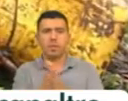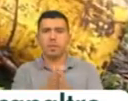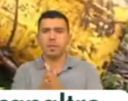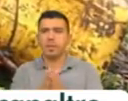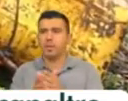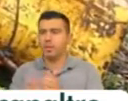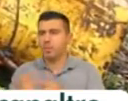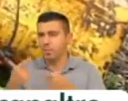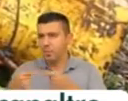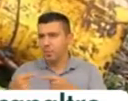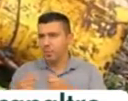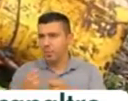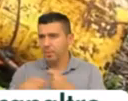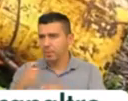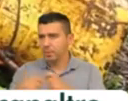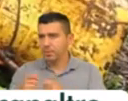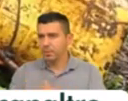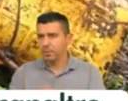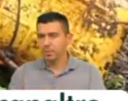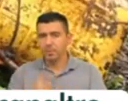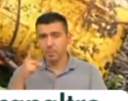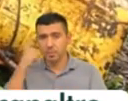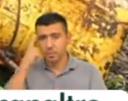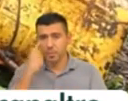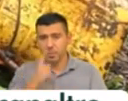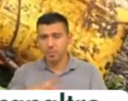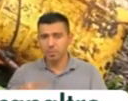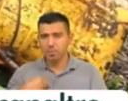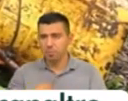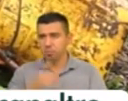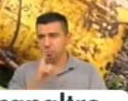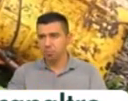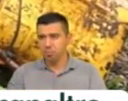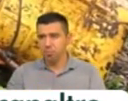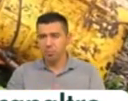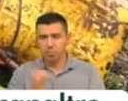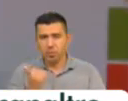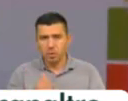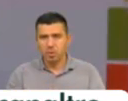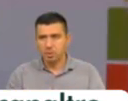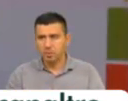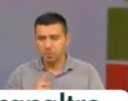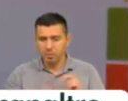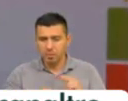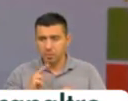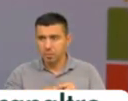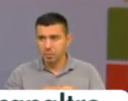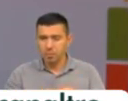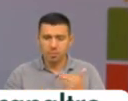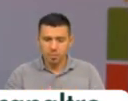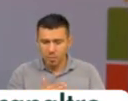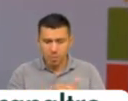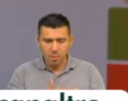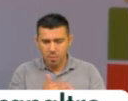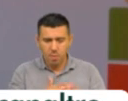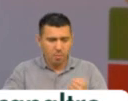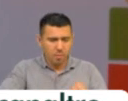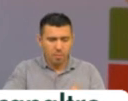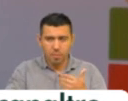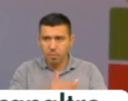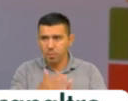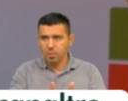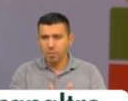del cacao y la ruta del cacao. Nuestro gobernador ha tomado la decisión, la determinación de construir, de adelantar el proceso